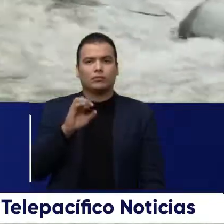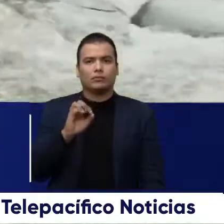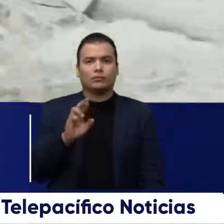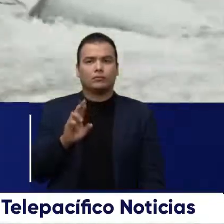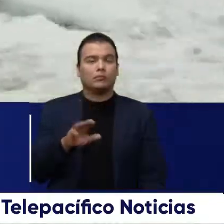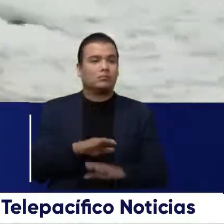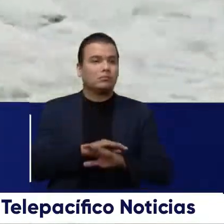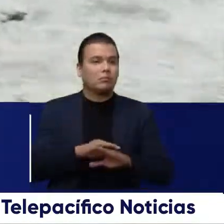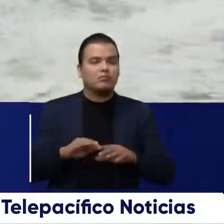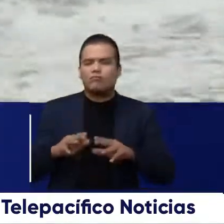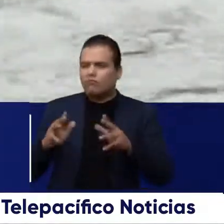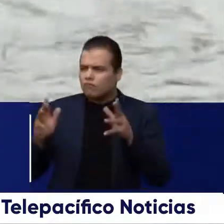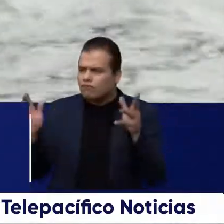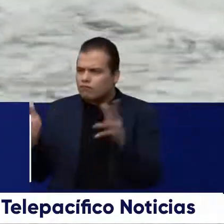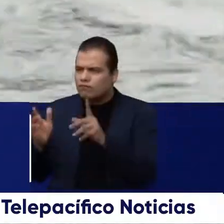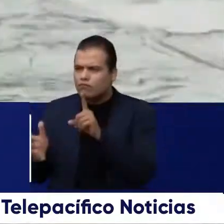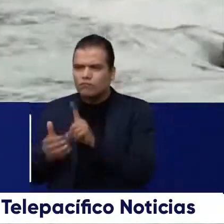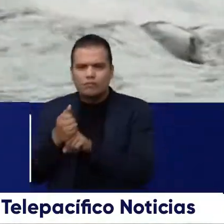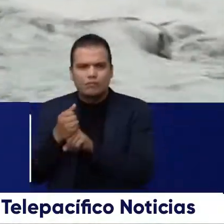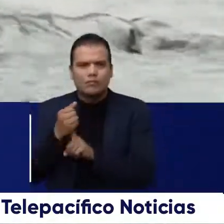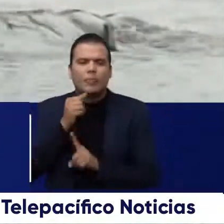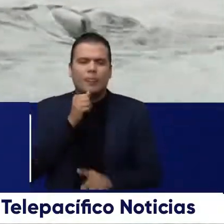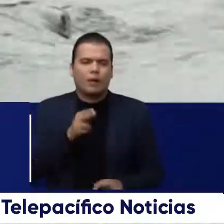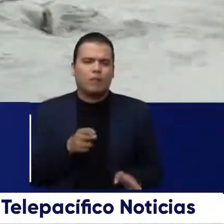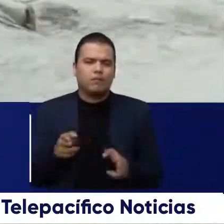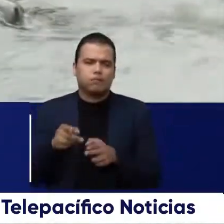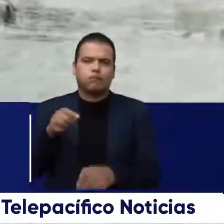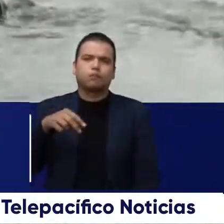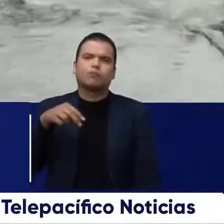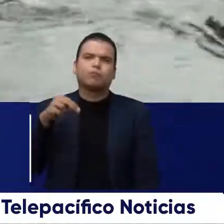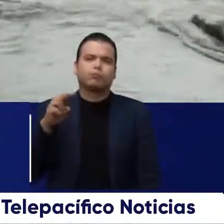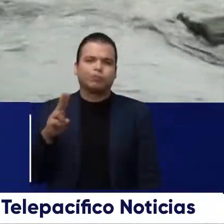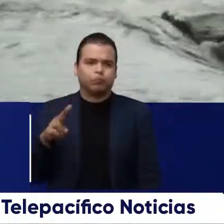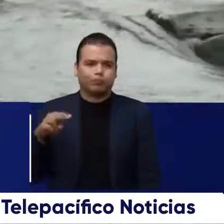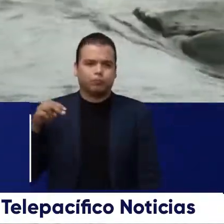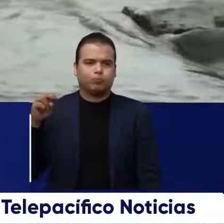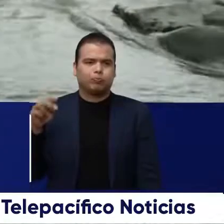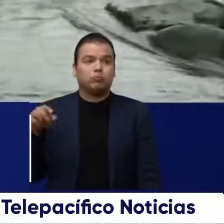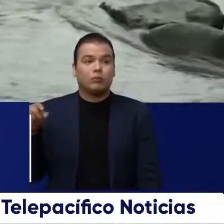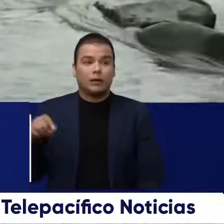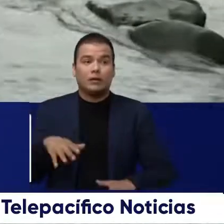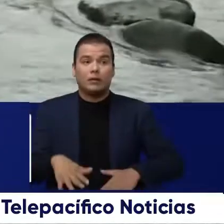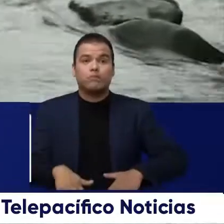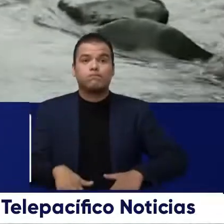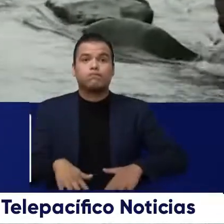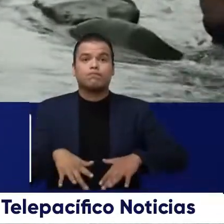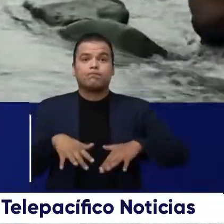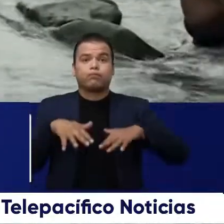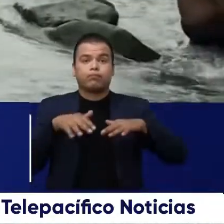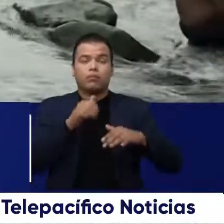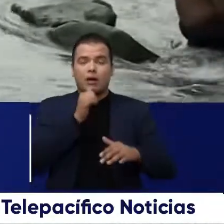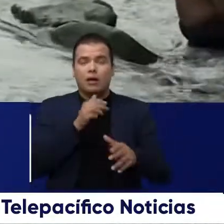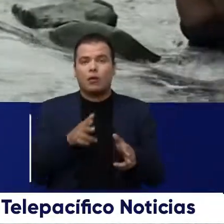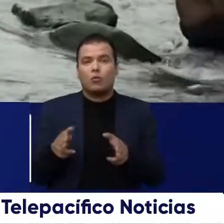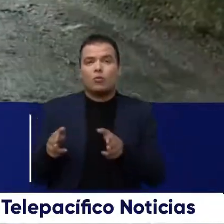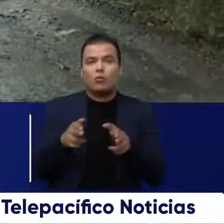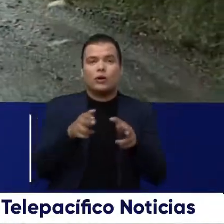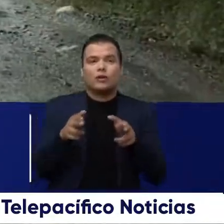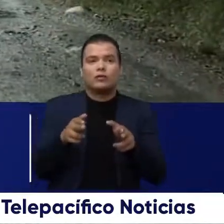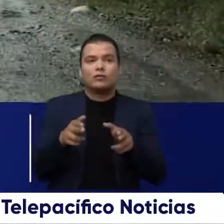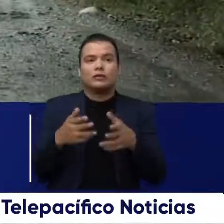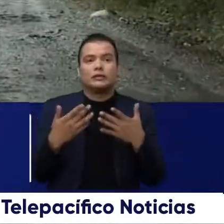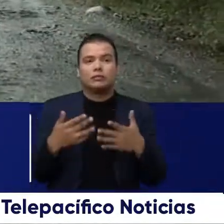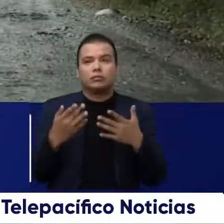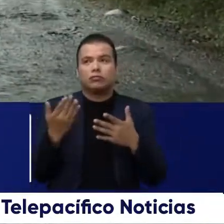fue rescatado su cuerpo sobre las aguas de este afluente que se encuentra en un nivel bastante alto a esta hora, donde acaba de mermar